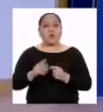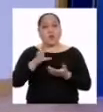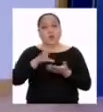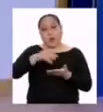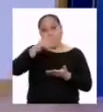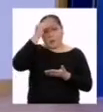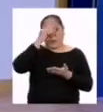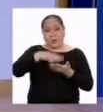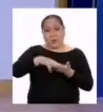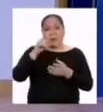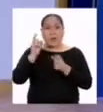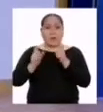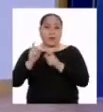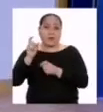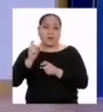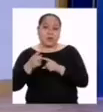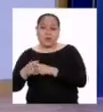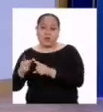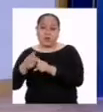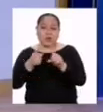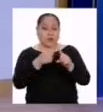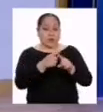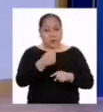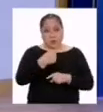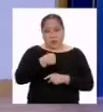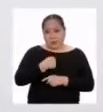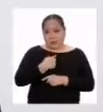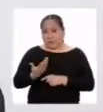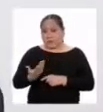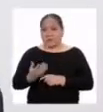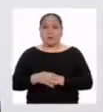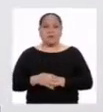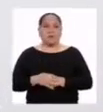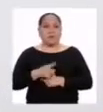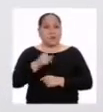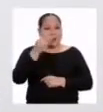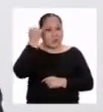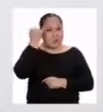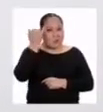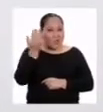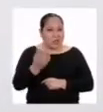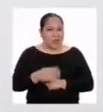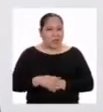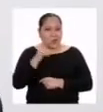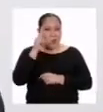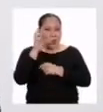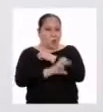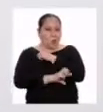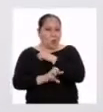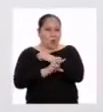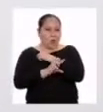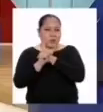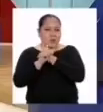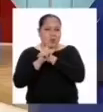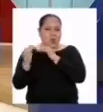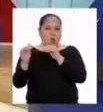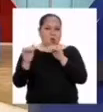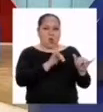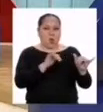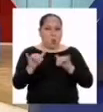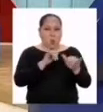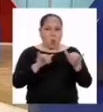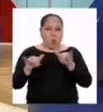aprender de gente que es distinta a nosotras y nosotros. ¿Te imaginas un país sin diversidad?